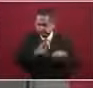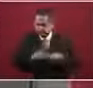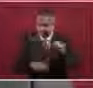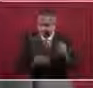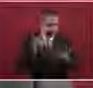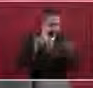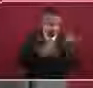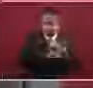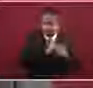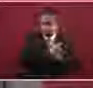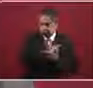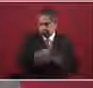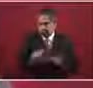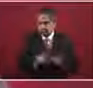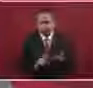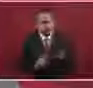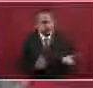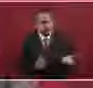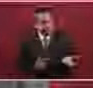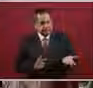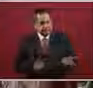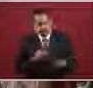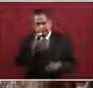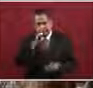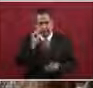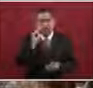Y lo mismo